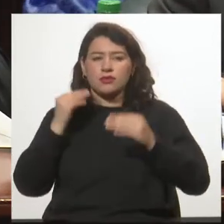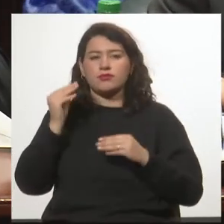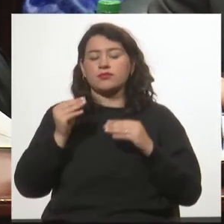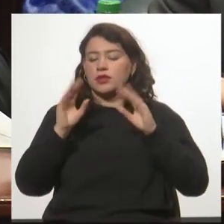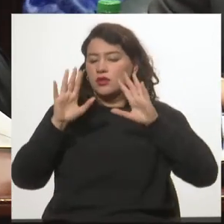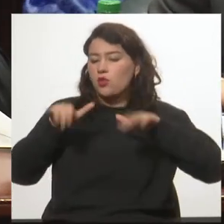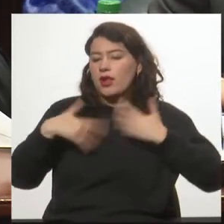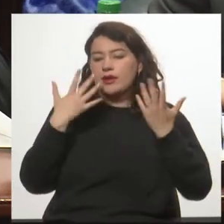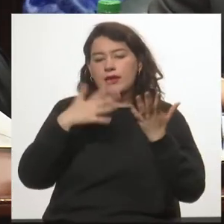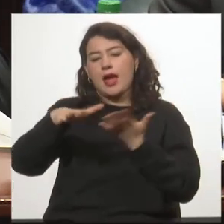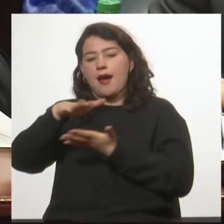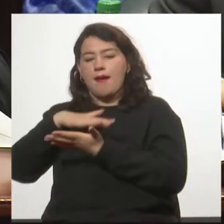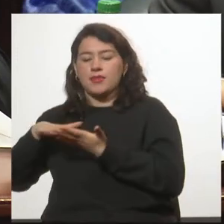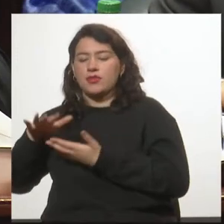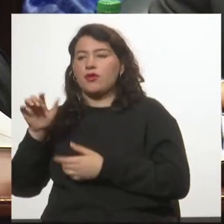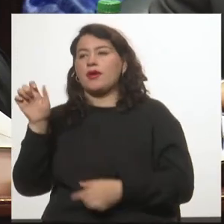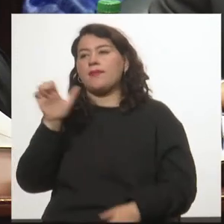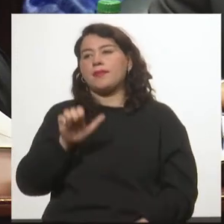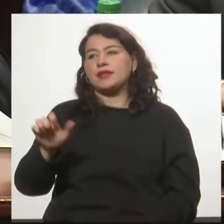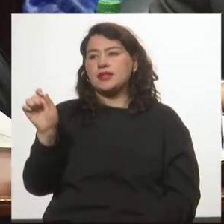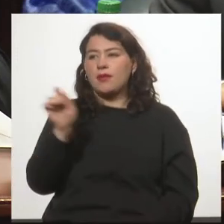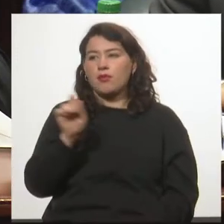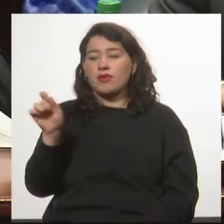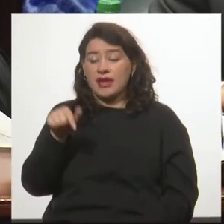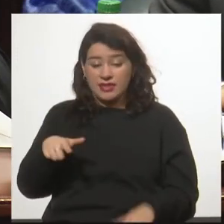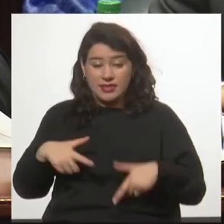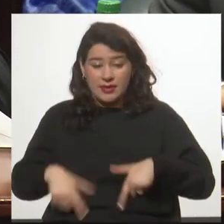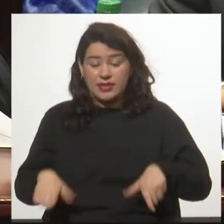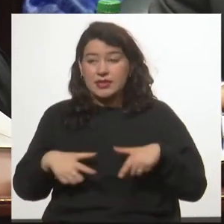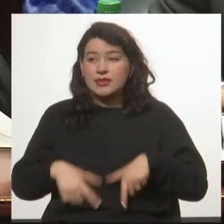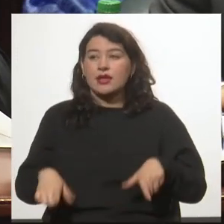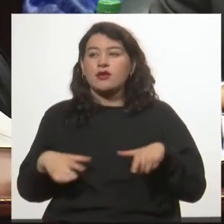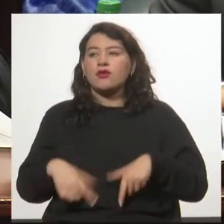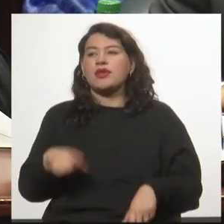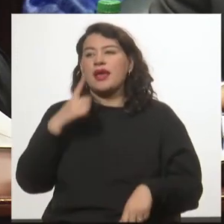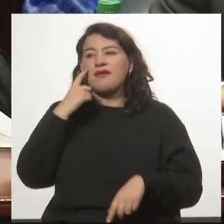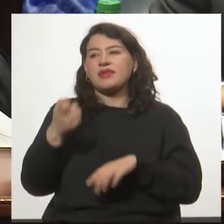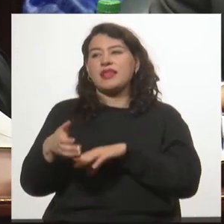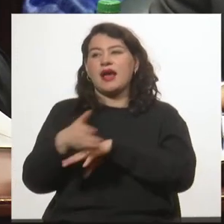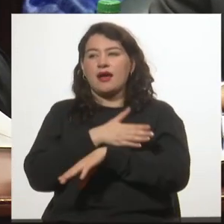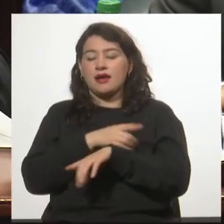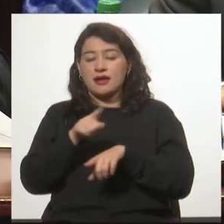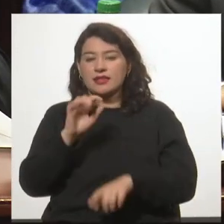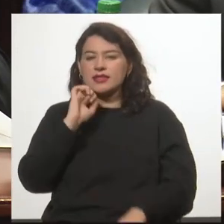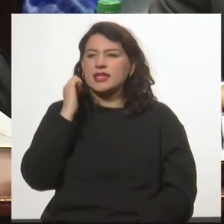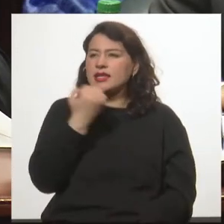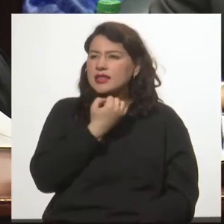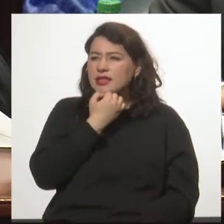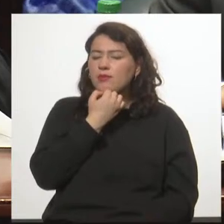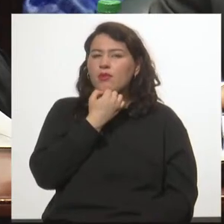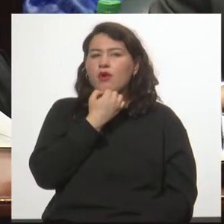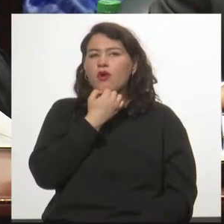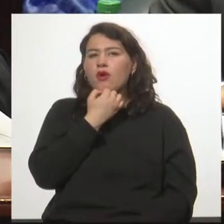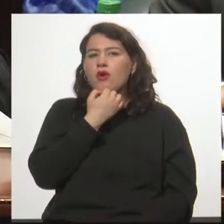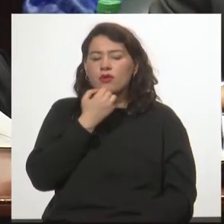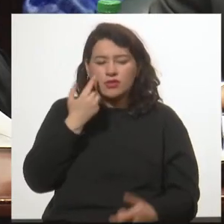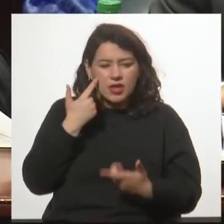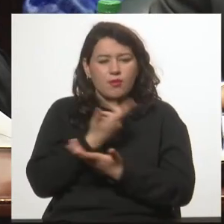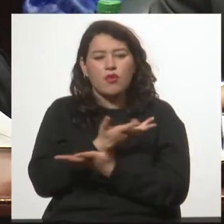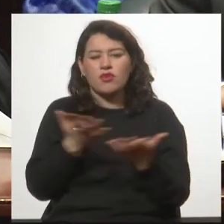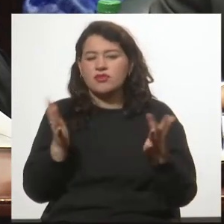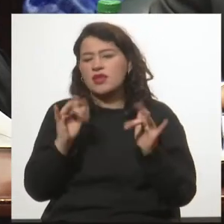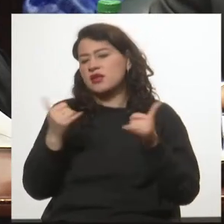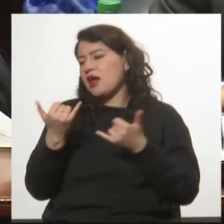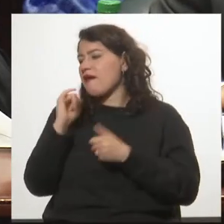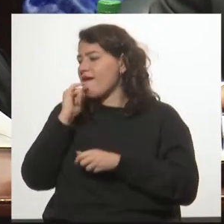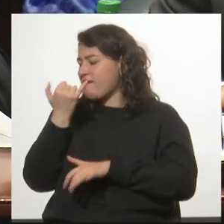todos los ámbitos de las empresas públicas que corresponden este ministerio de evitar este secretismo de levantar aquellos actos de reserva